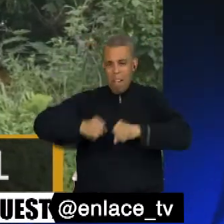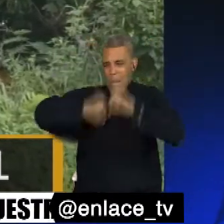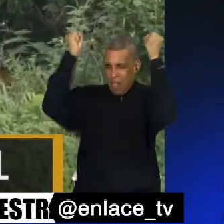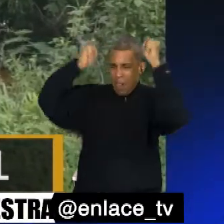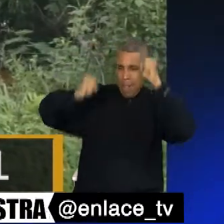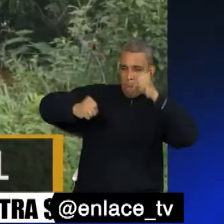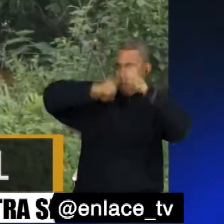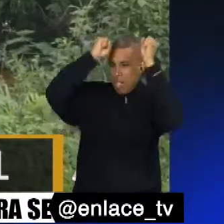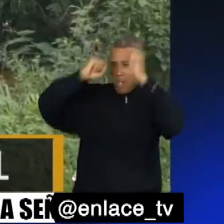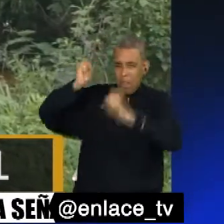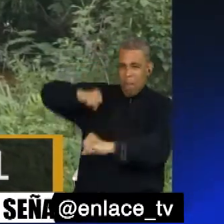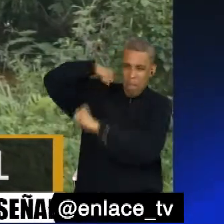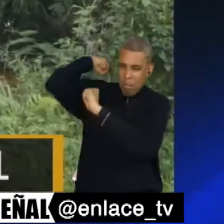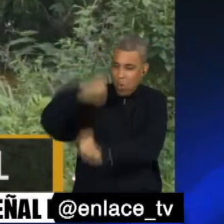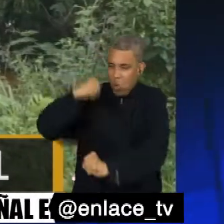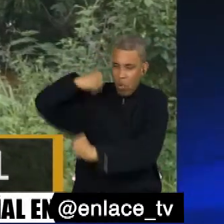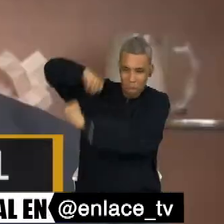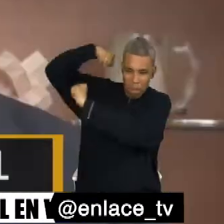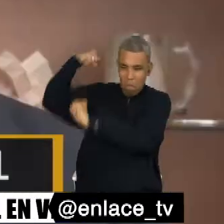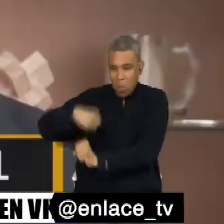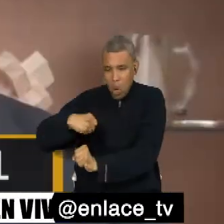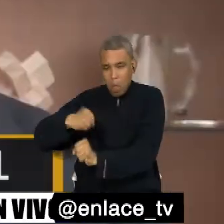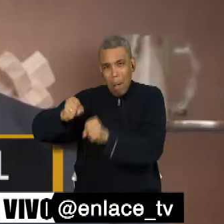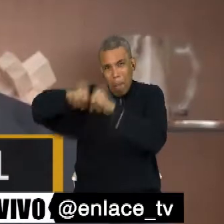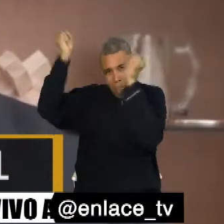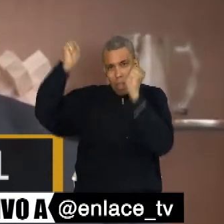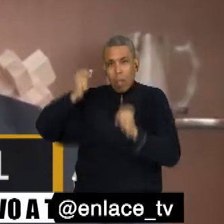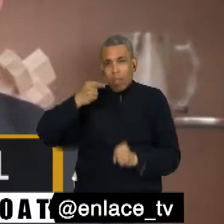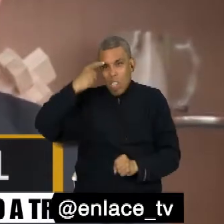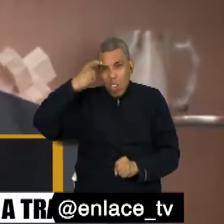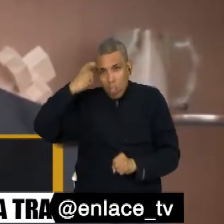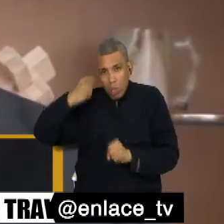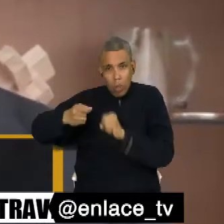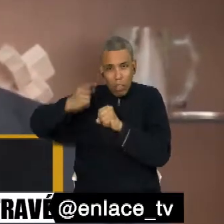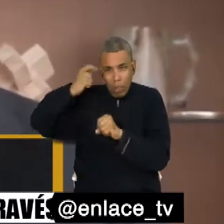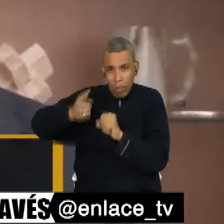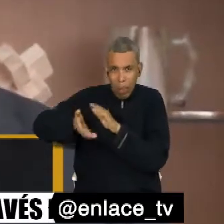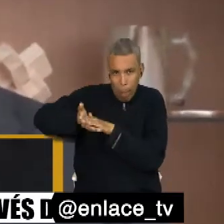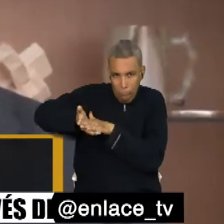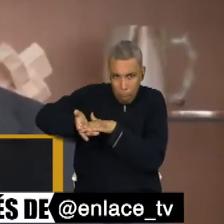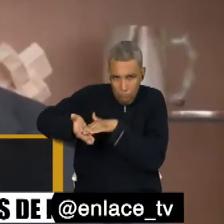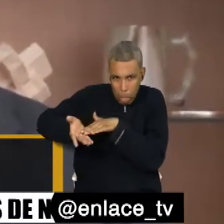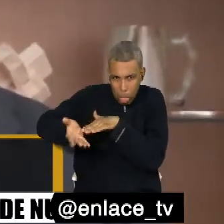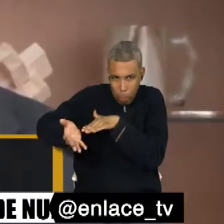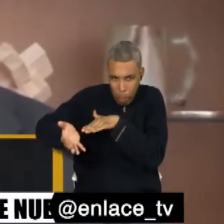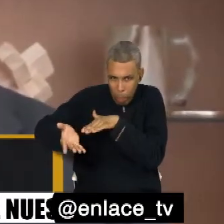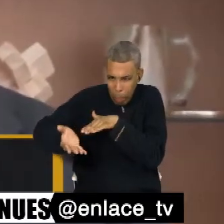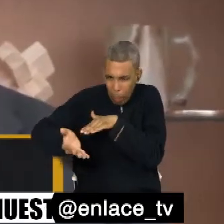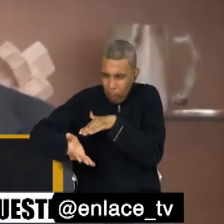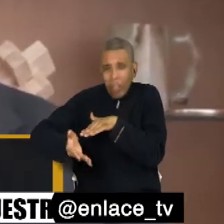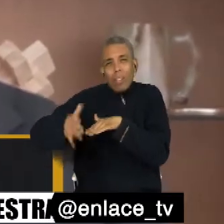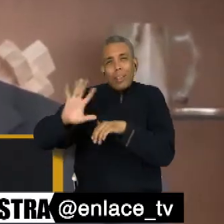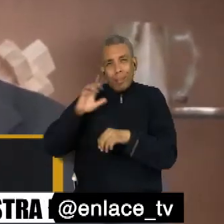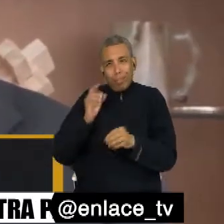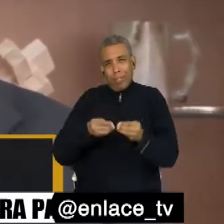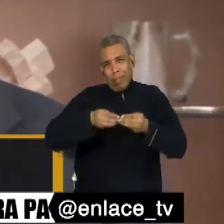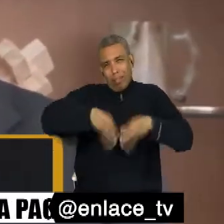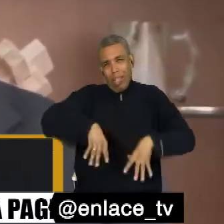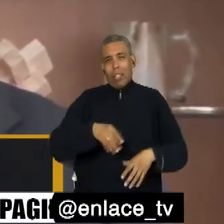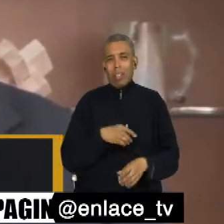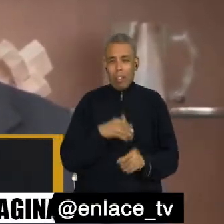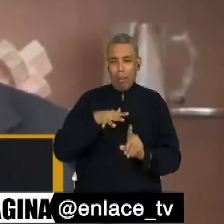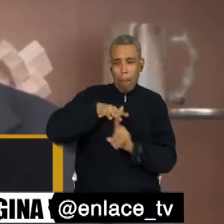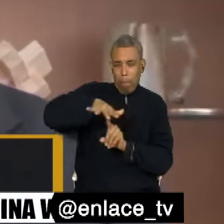acueducto de Barranca Bermeja y que impiden el tratamiento de aguas en el municipio, en el corregimiento del centro.